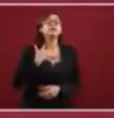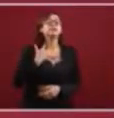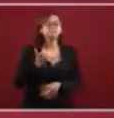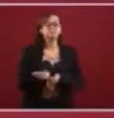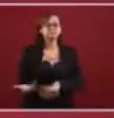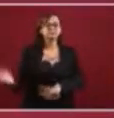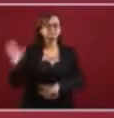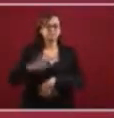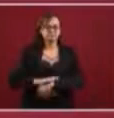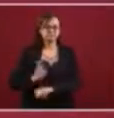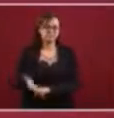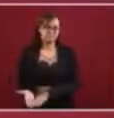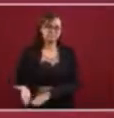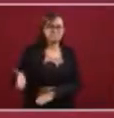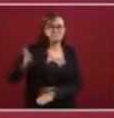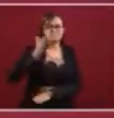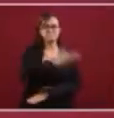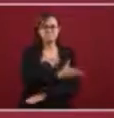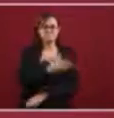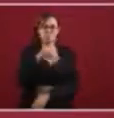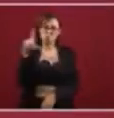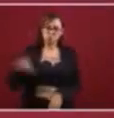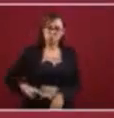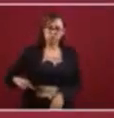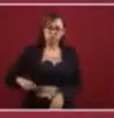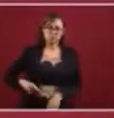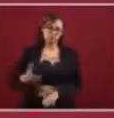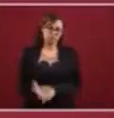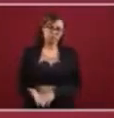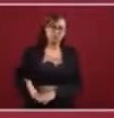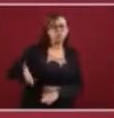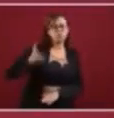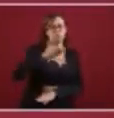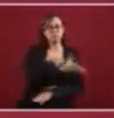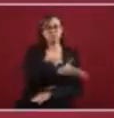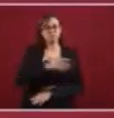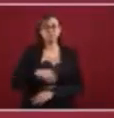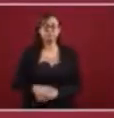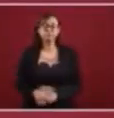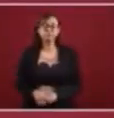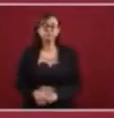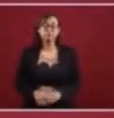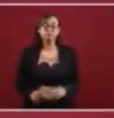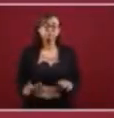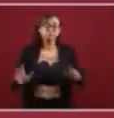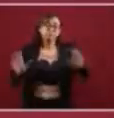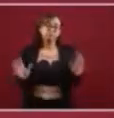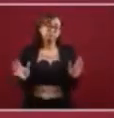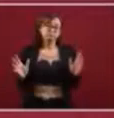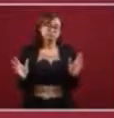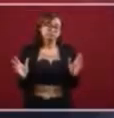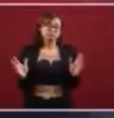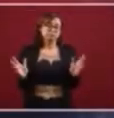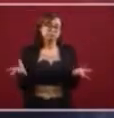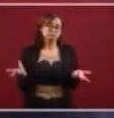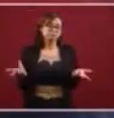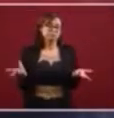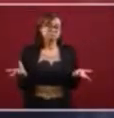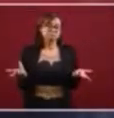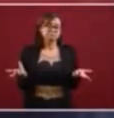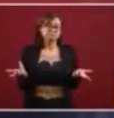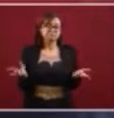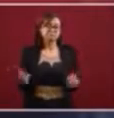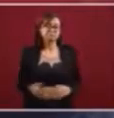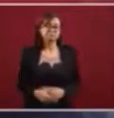administración, el pasado gobierno. Pues es lo que ya se